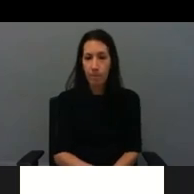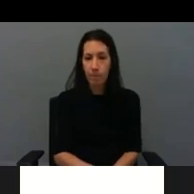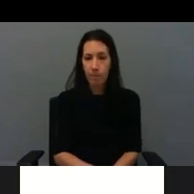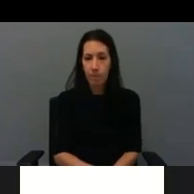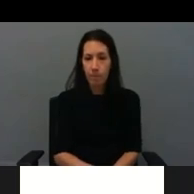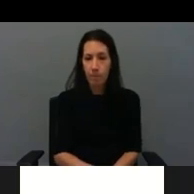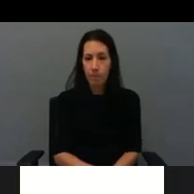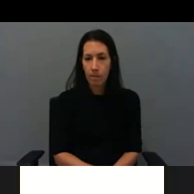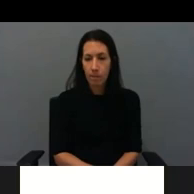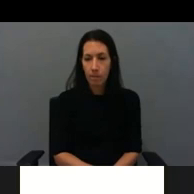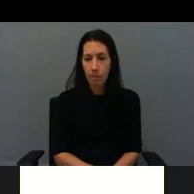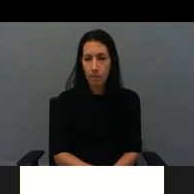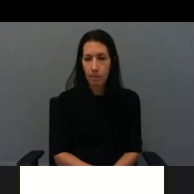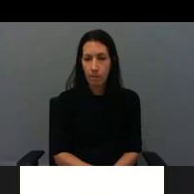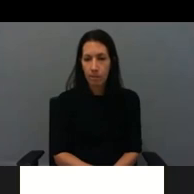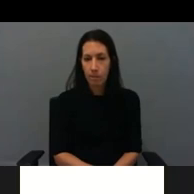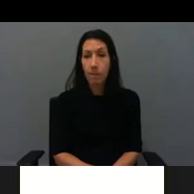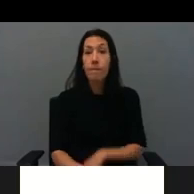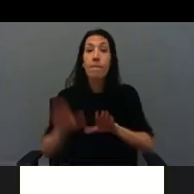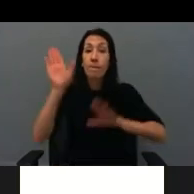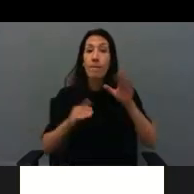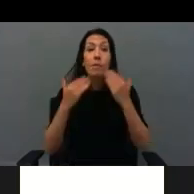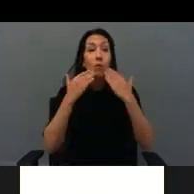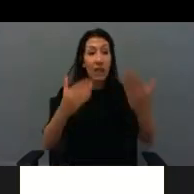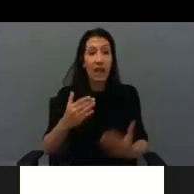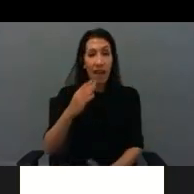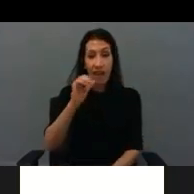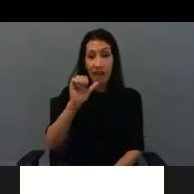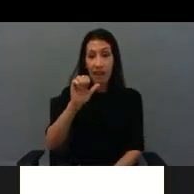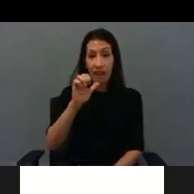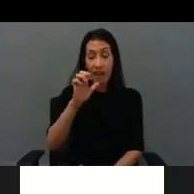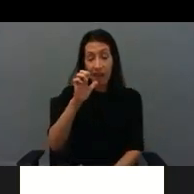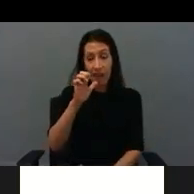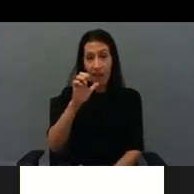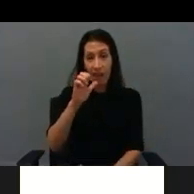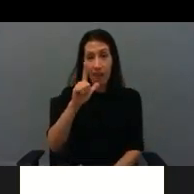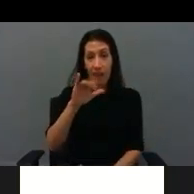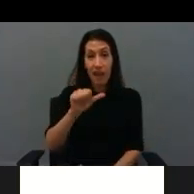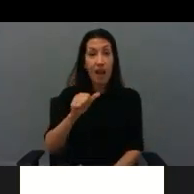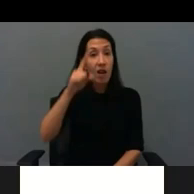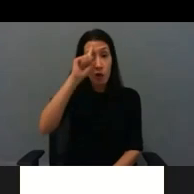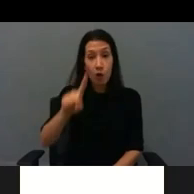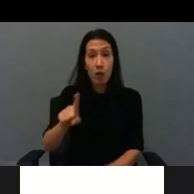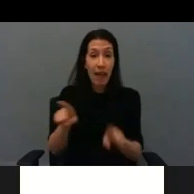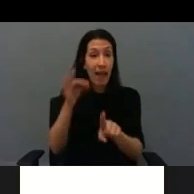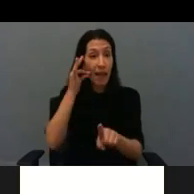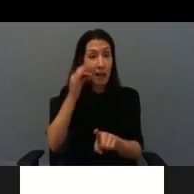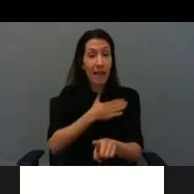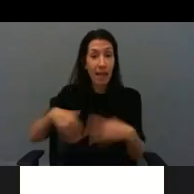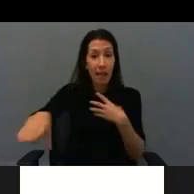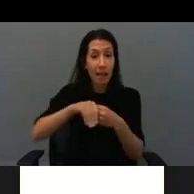Pues bueno. Muchas gracias, Cecilia. No sé si quieres añadir algo más, Ofelia. No,